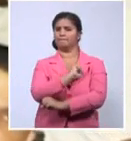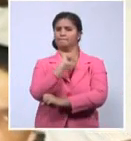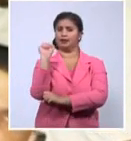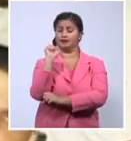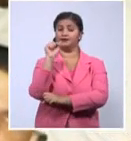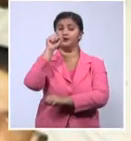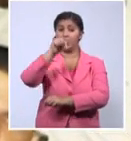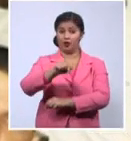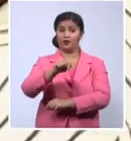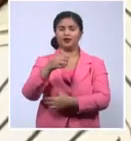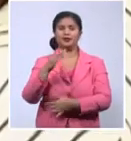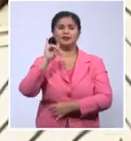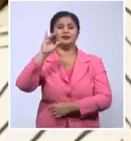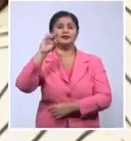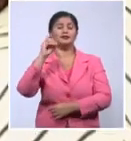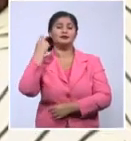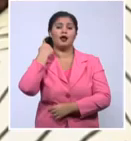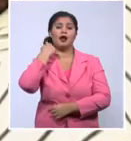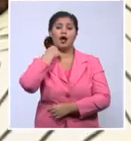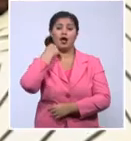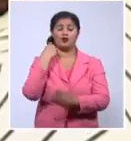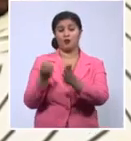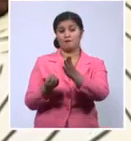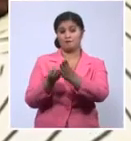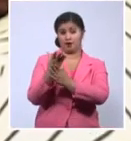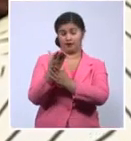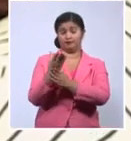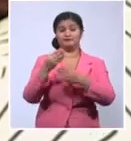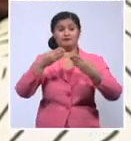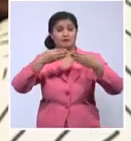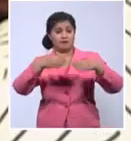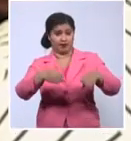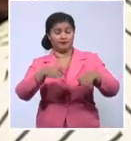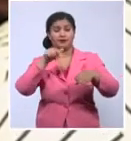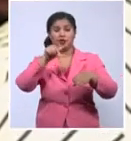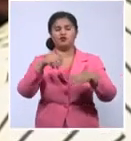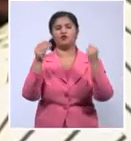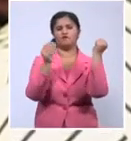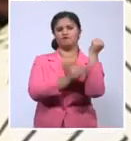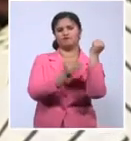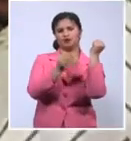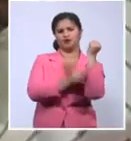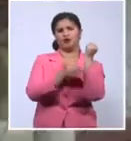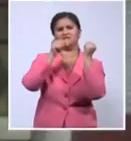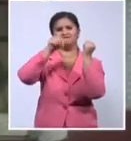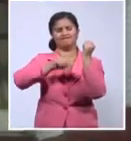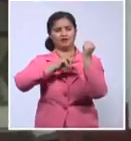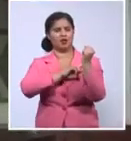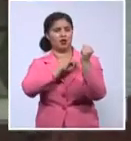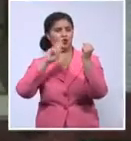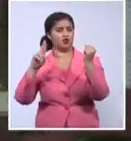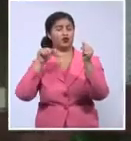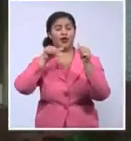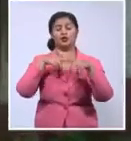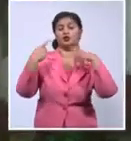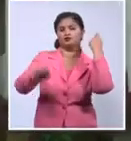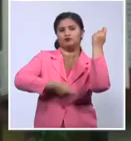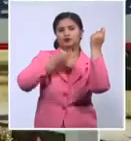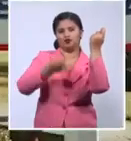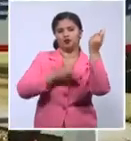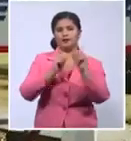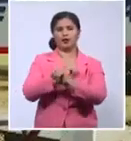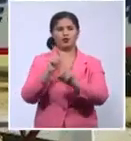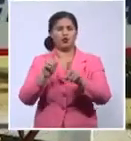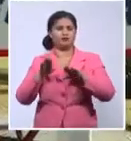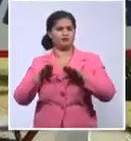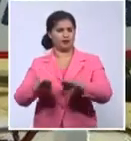sus 6 décadas de fundado, es una de las fortalezas con que cuenta la revolución, un sistema que lucha para no detenerse en el tiempo y se